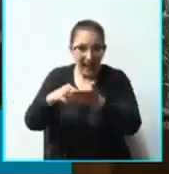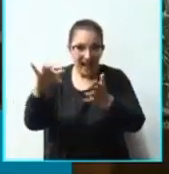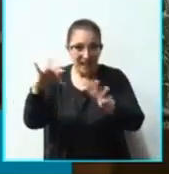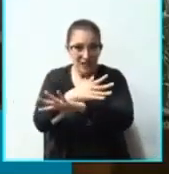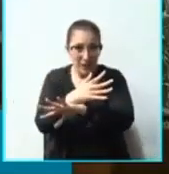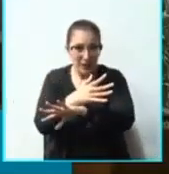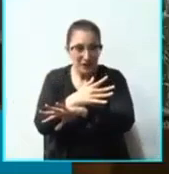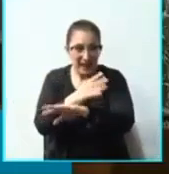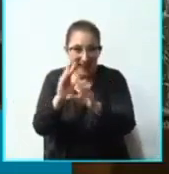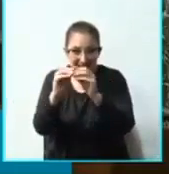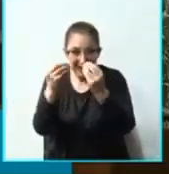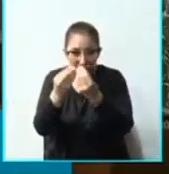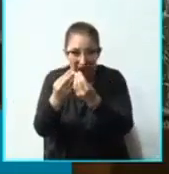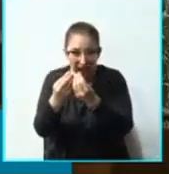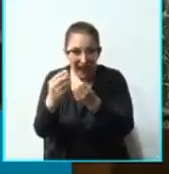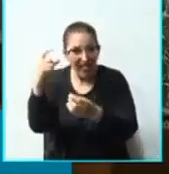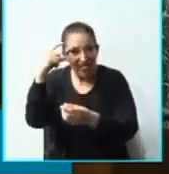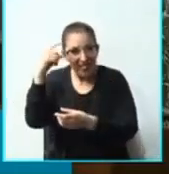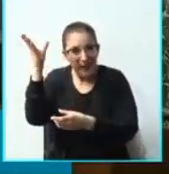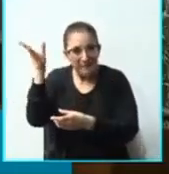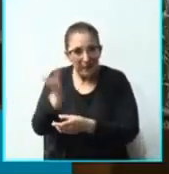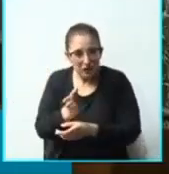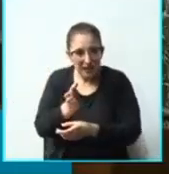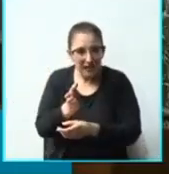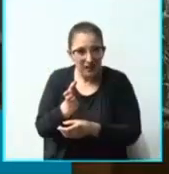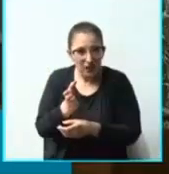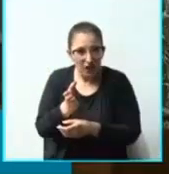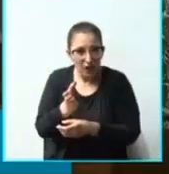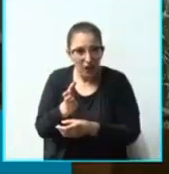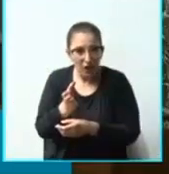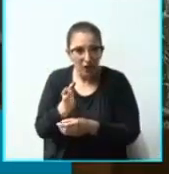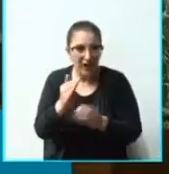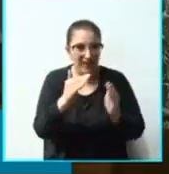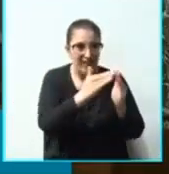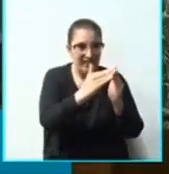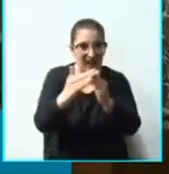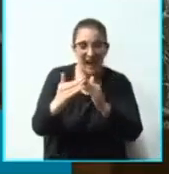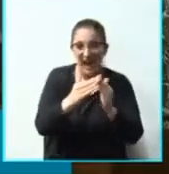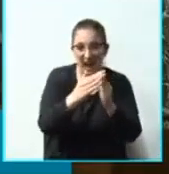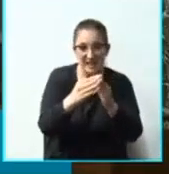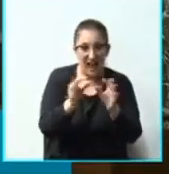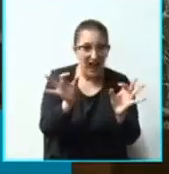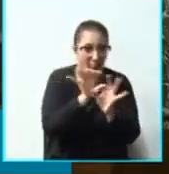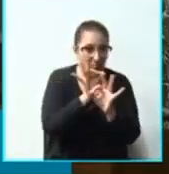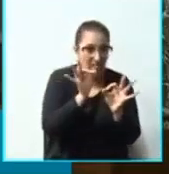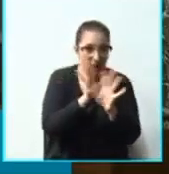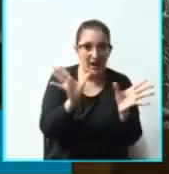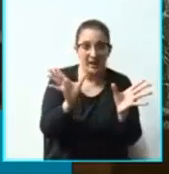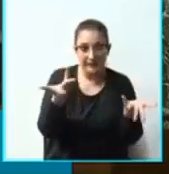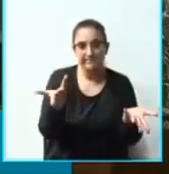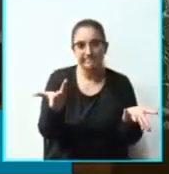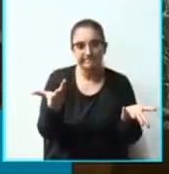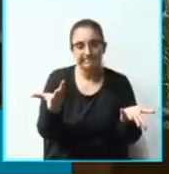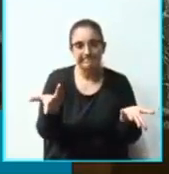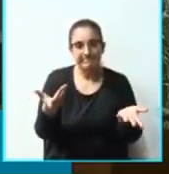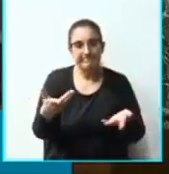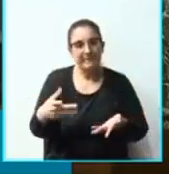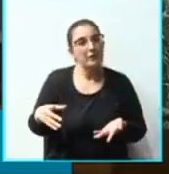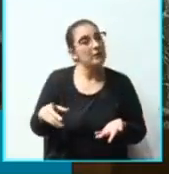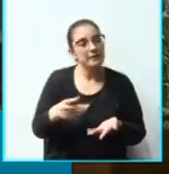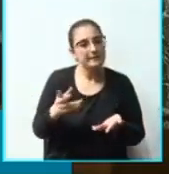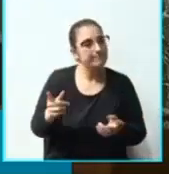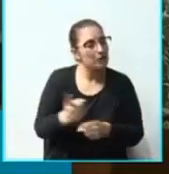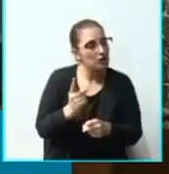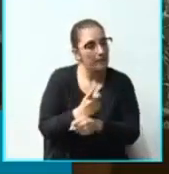10% de sus propiedades vacías, de sus viviendas vacías. Una gran injusticia que no podemos